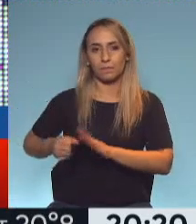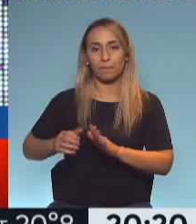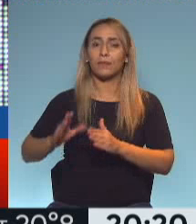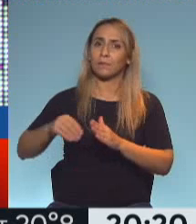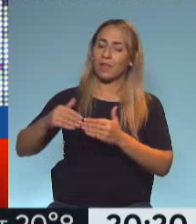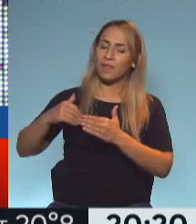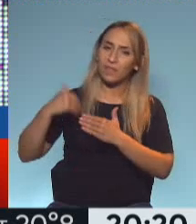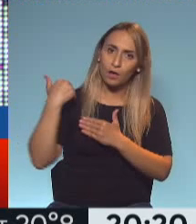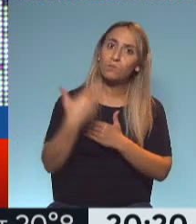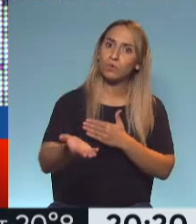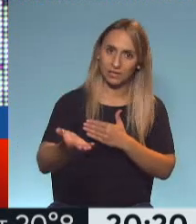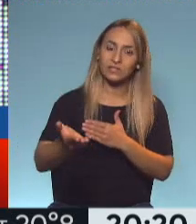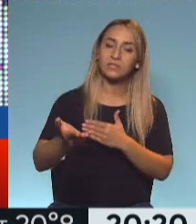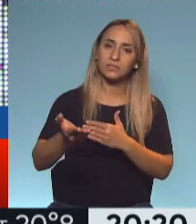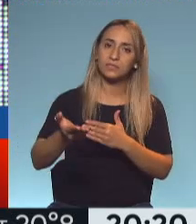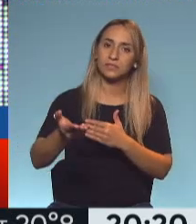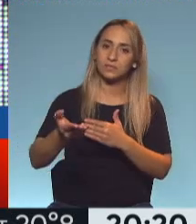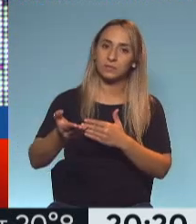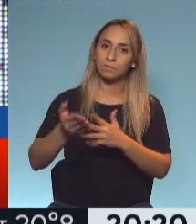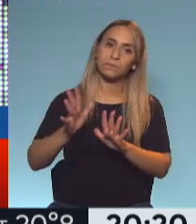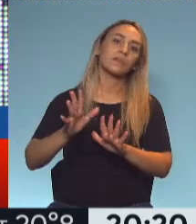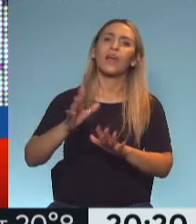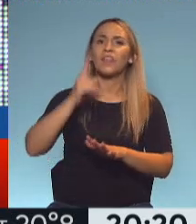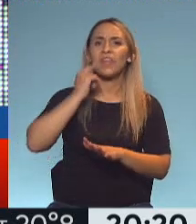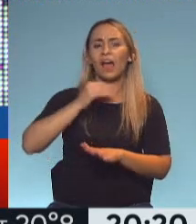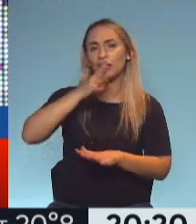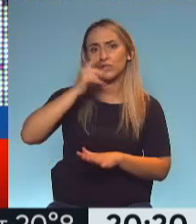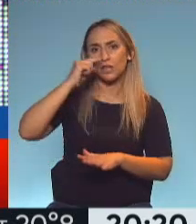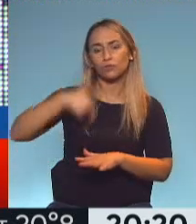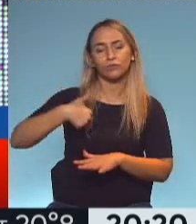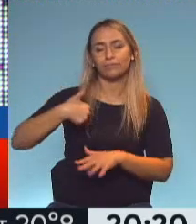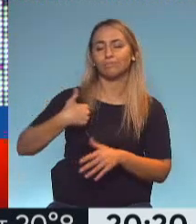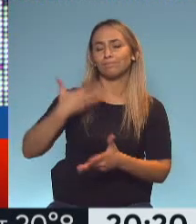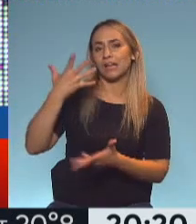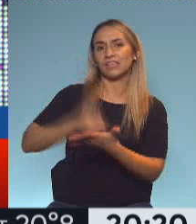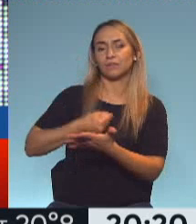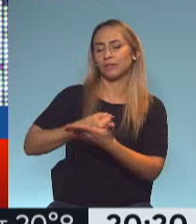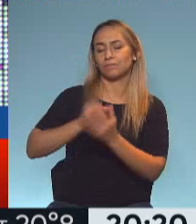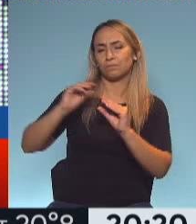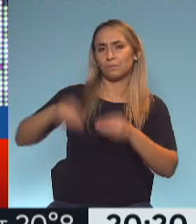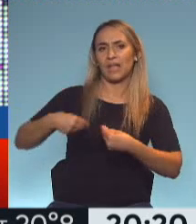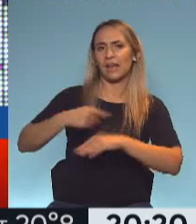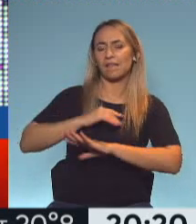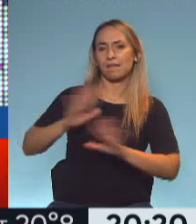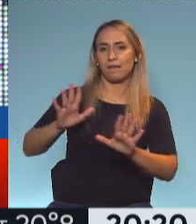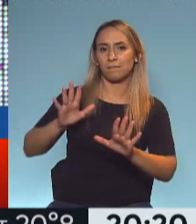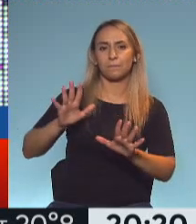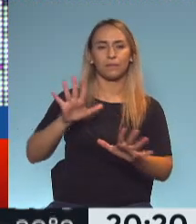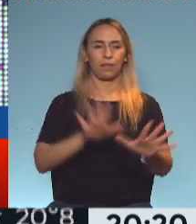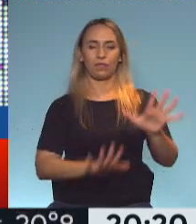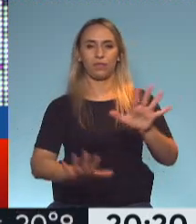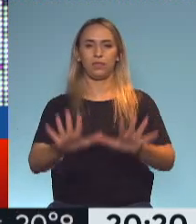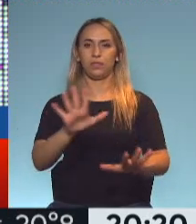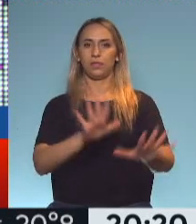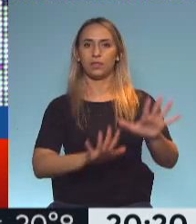después de la rendición del 14 de junio, el montaje de inteligencia que se montó para de alguna